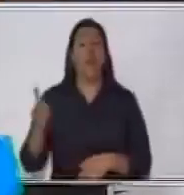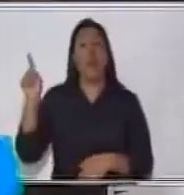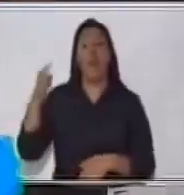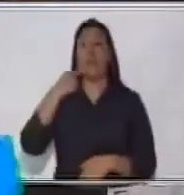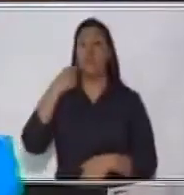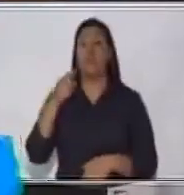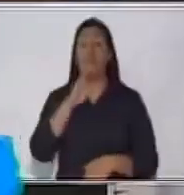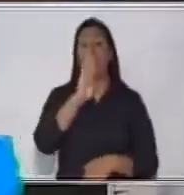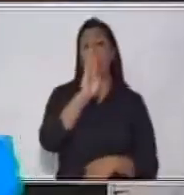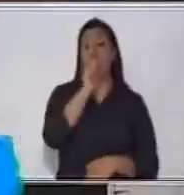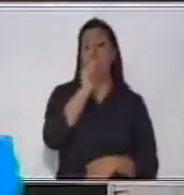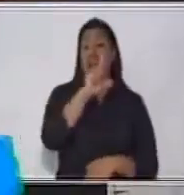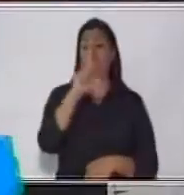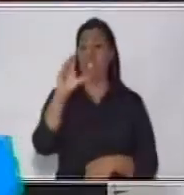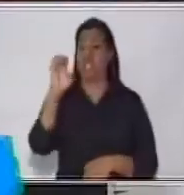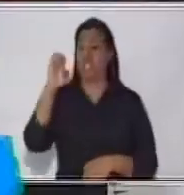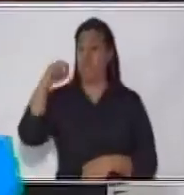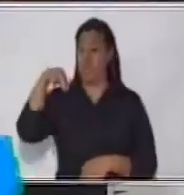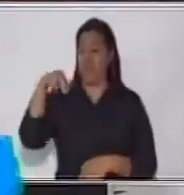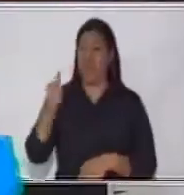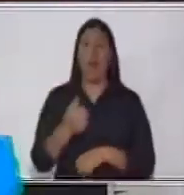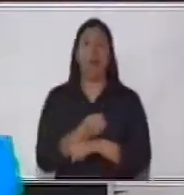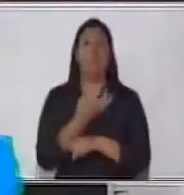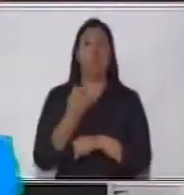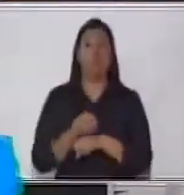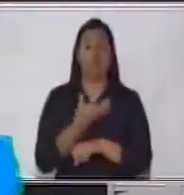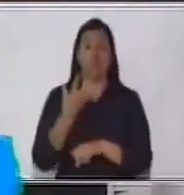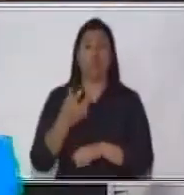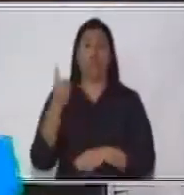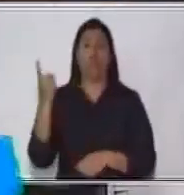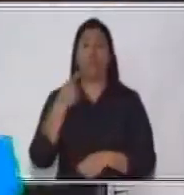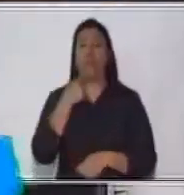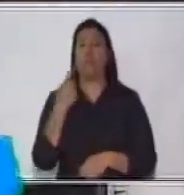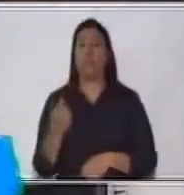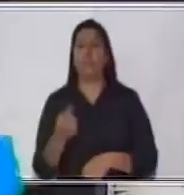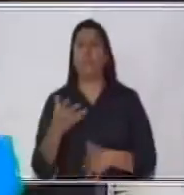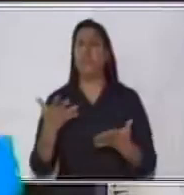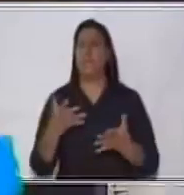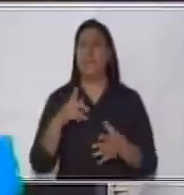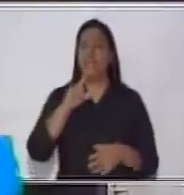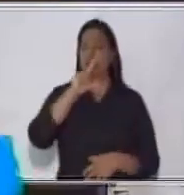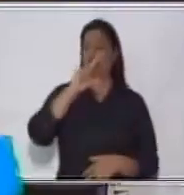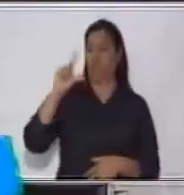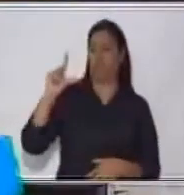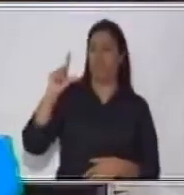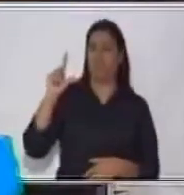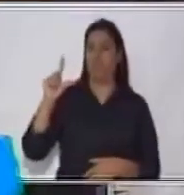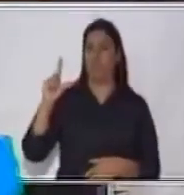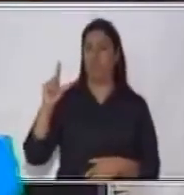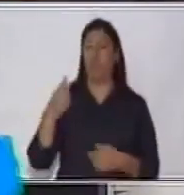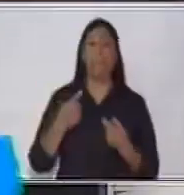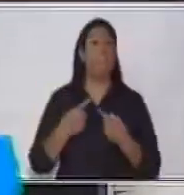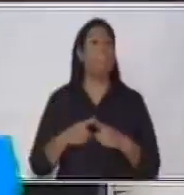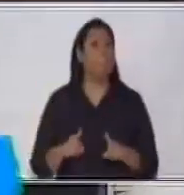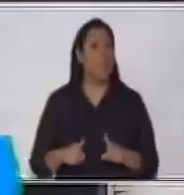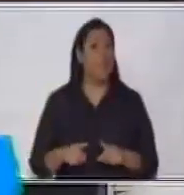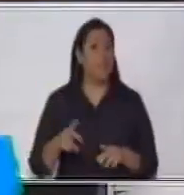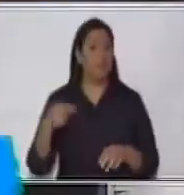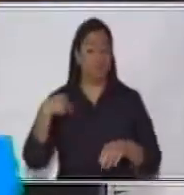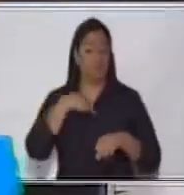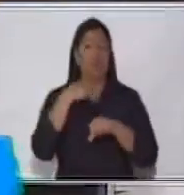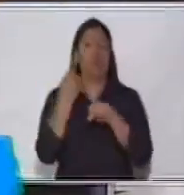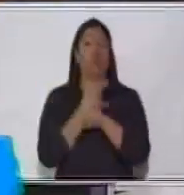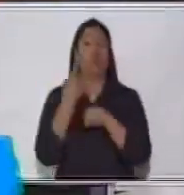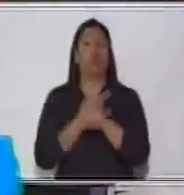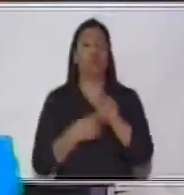pronunciamos llena, es decir, ella y llena. En cambio, si utilizáramos la Y,